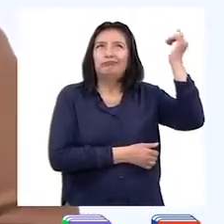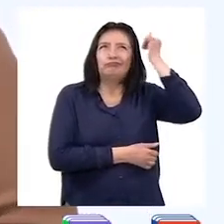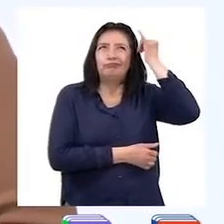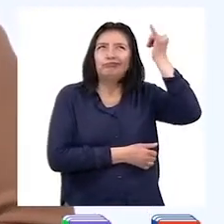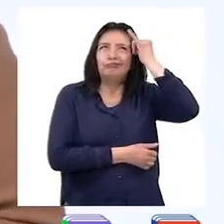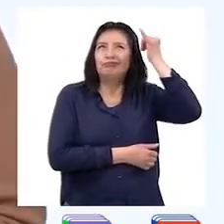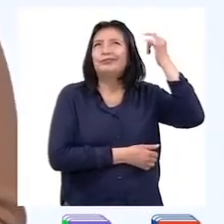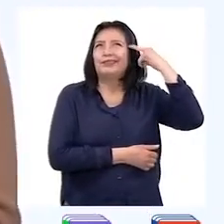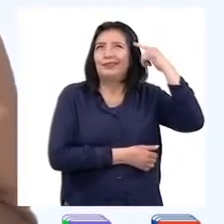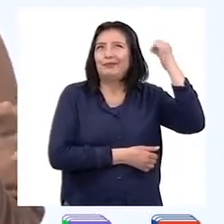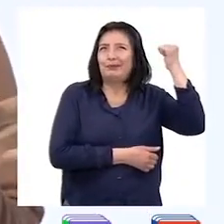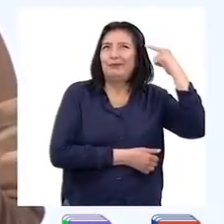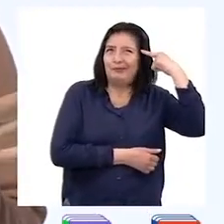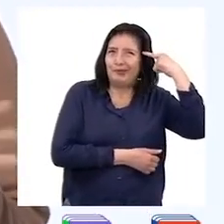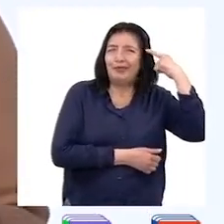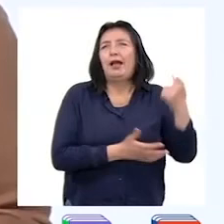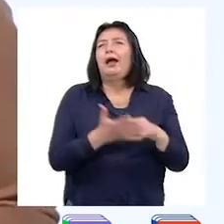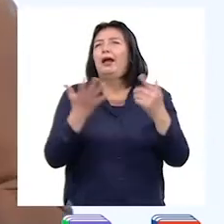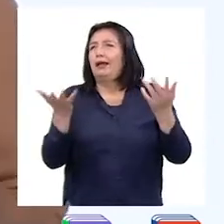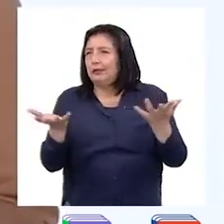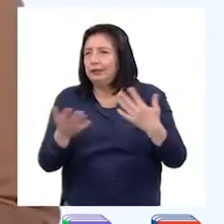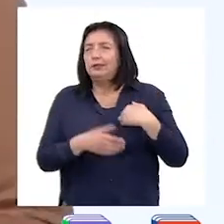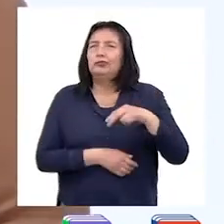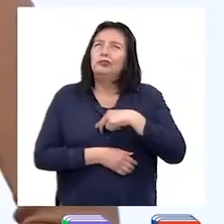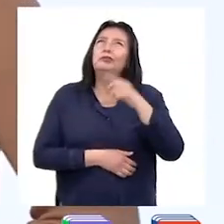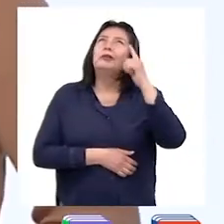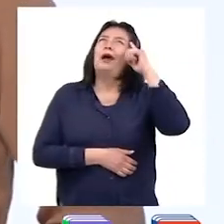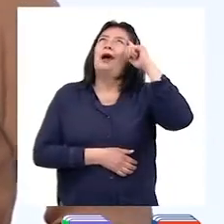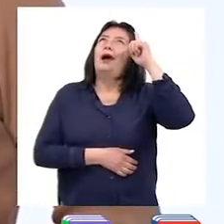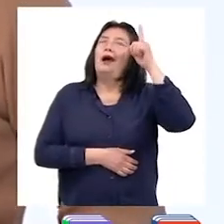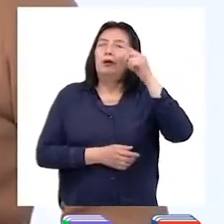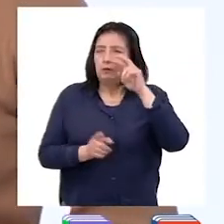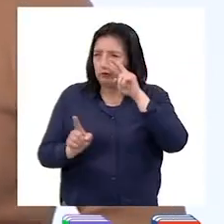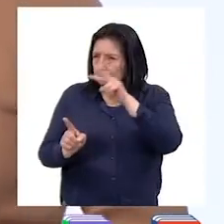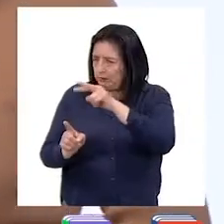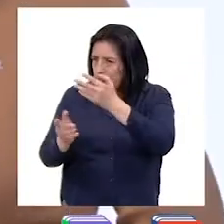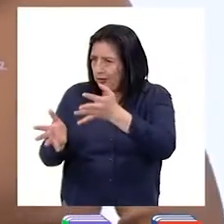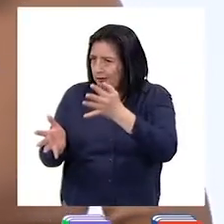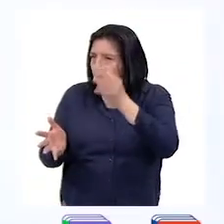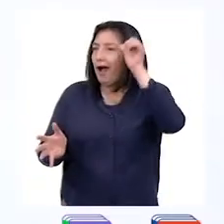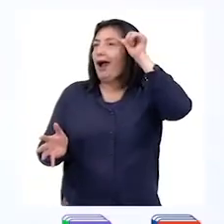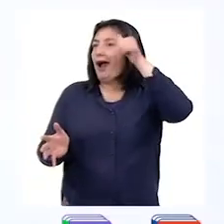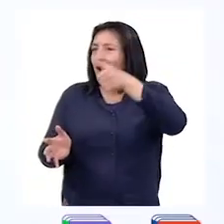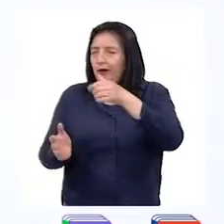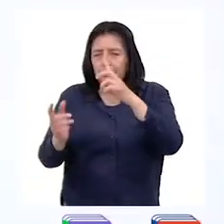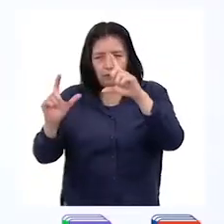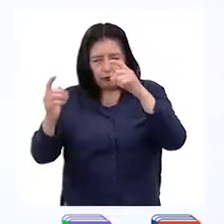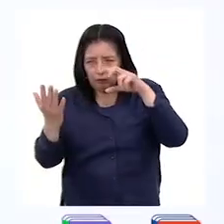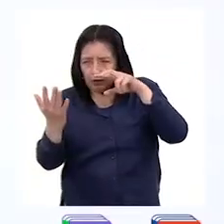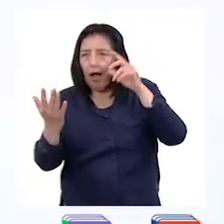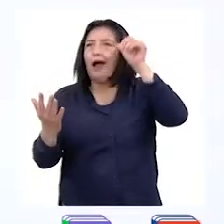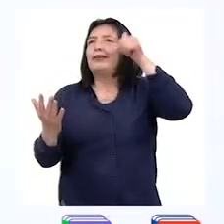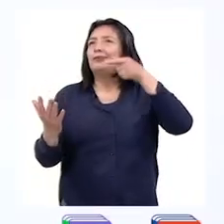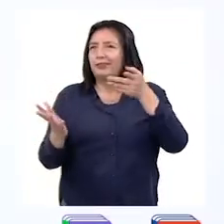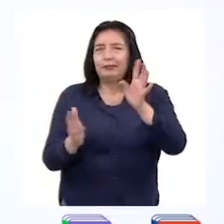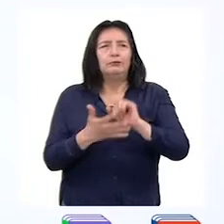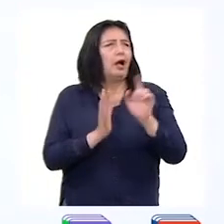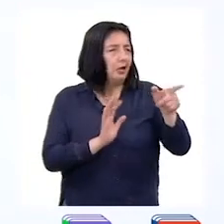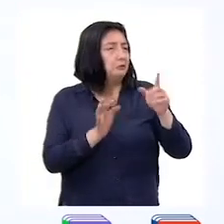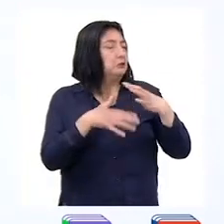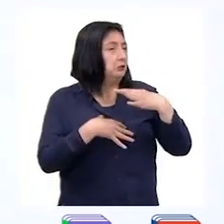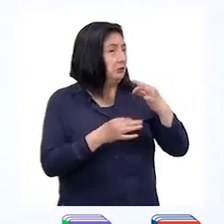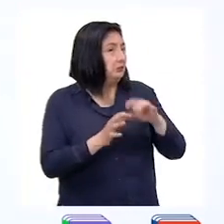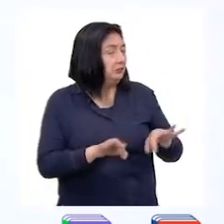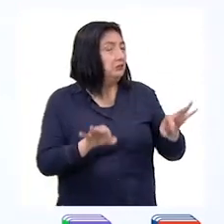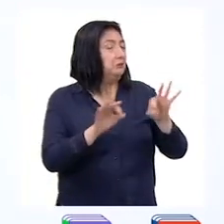almacenamos en nuestra memoria y que muchas veces evocamos al ver un objeto o una fotografía. Como es un tema muy interesante y también